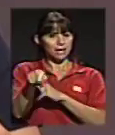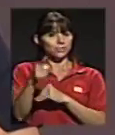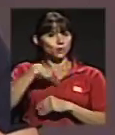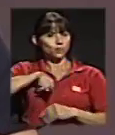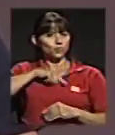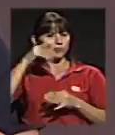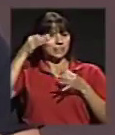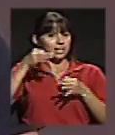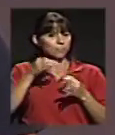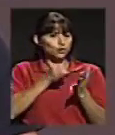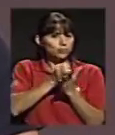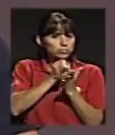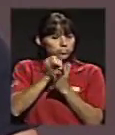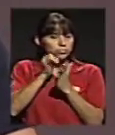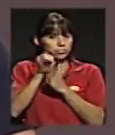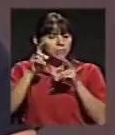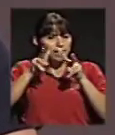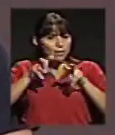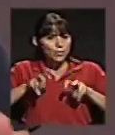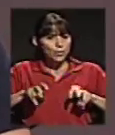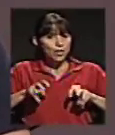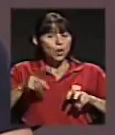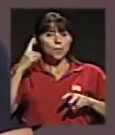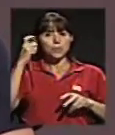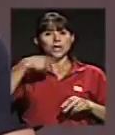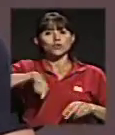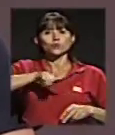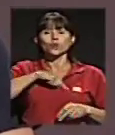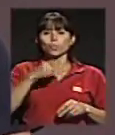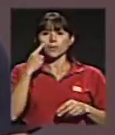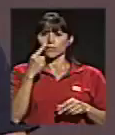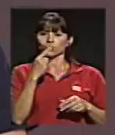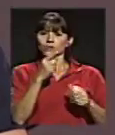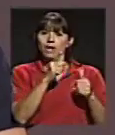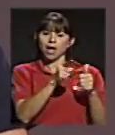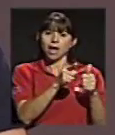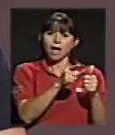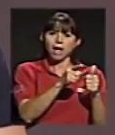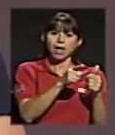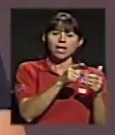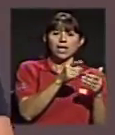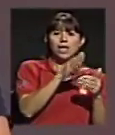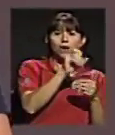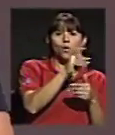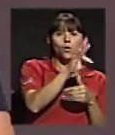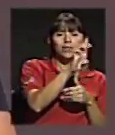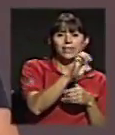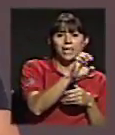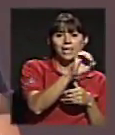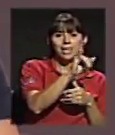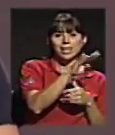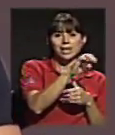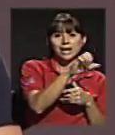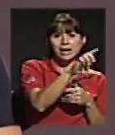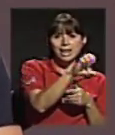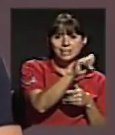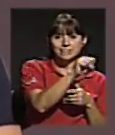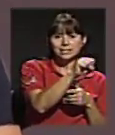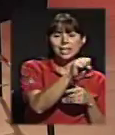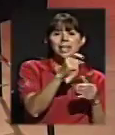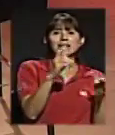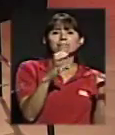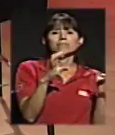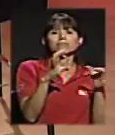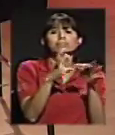primeros vínculos que nosotros detectamos eran pues, que el Corte Inglés servía como plataforma para vender los productos de Movistar en España. El Corte